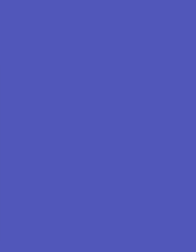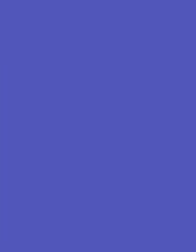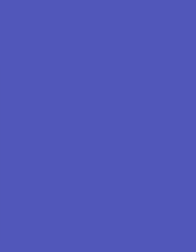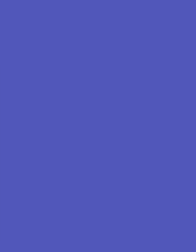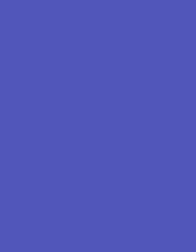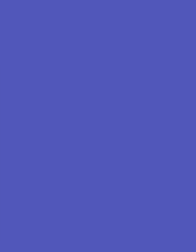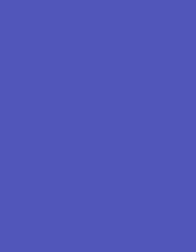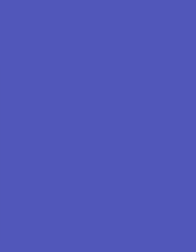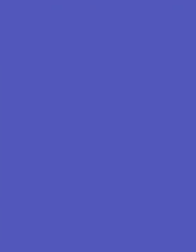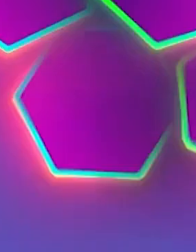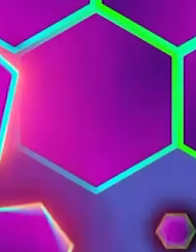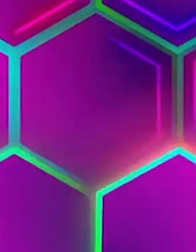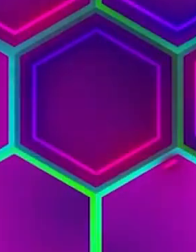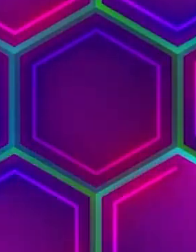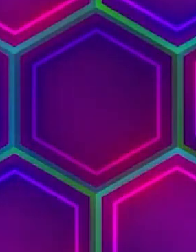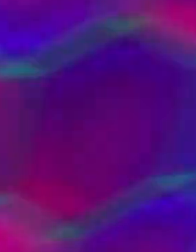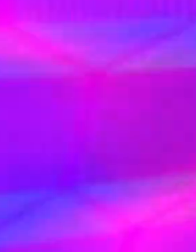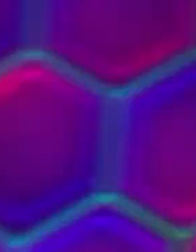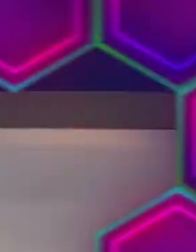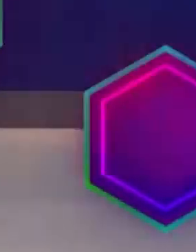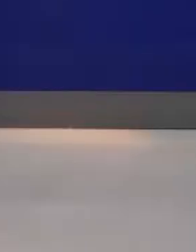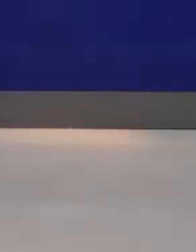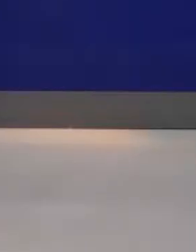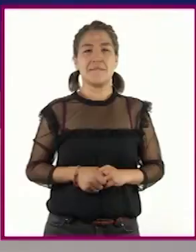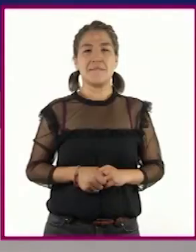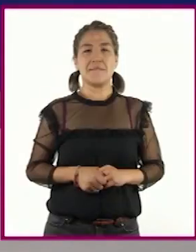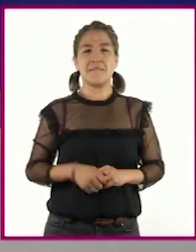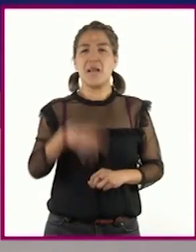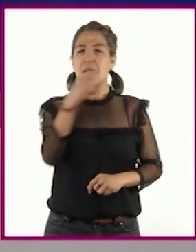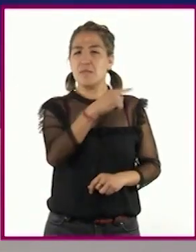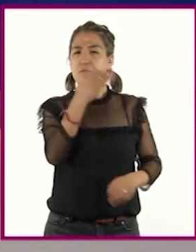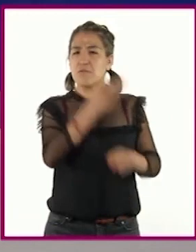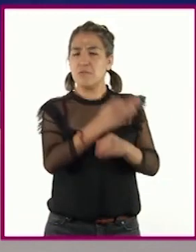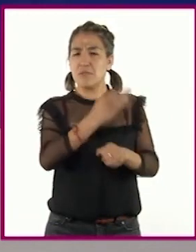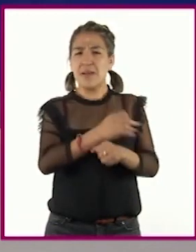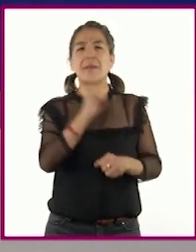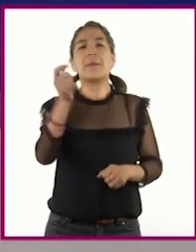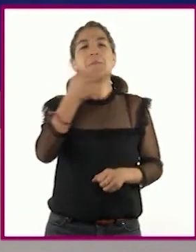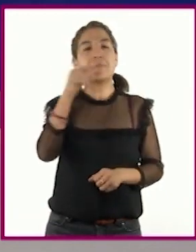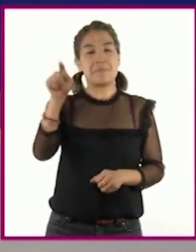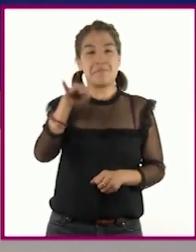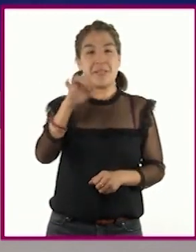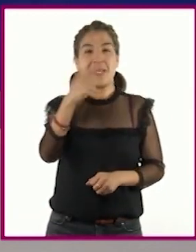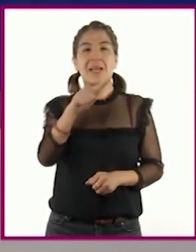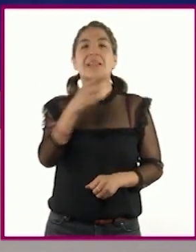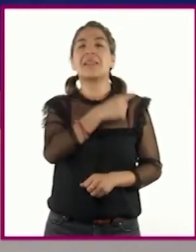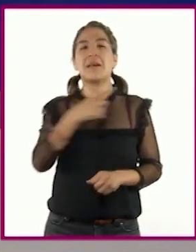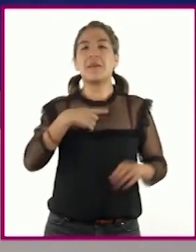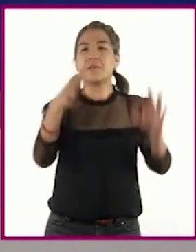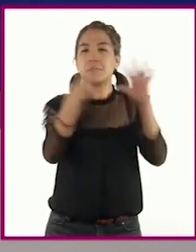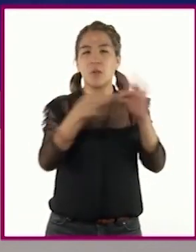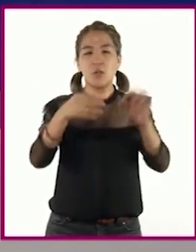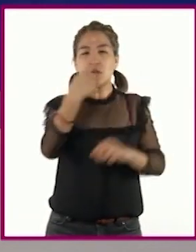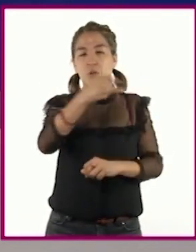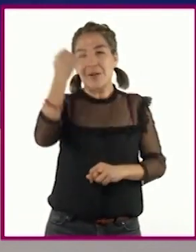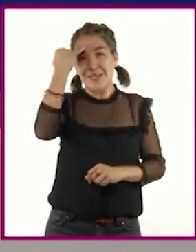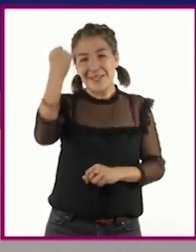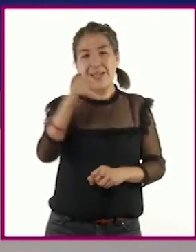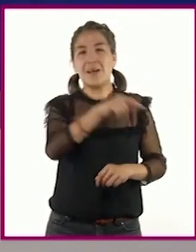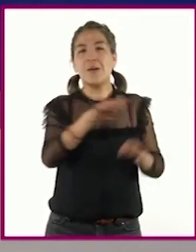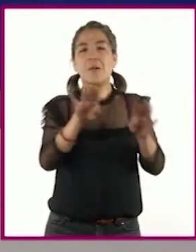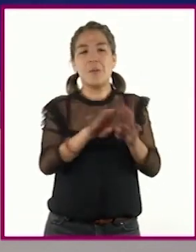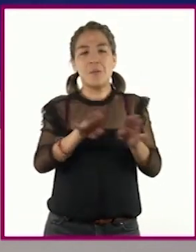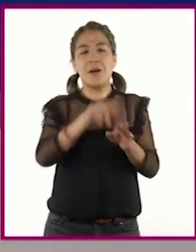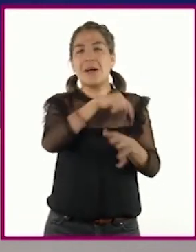sección de preguntas y respuestas. En este apartado, Miguel mencionará brevemente las ideas que se trataron en